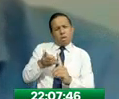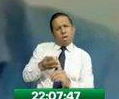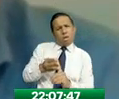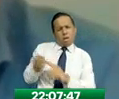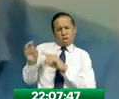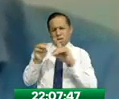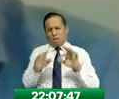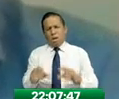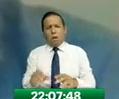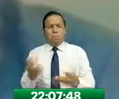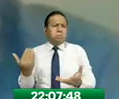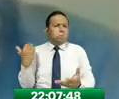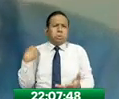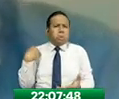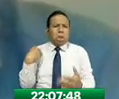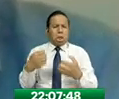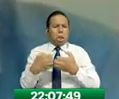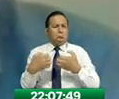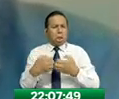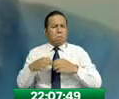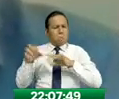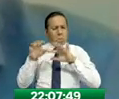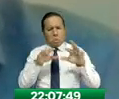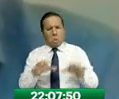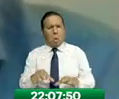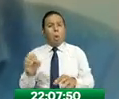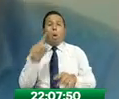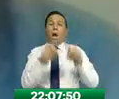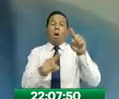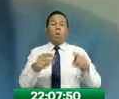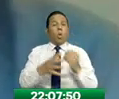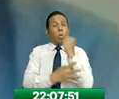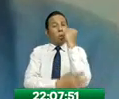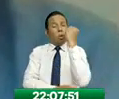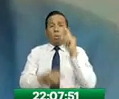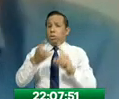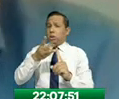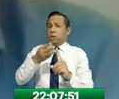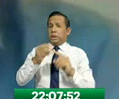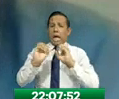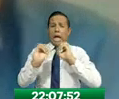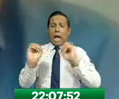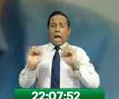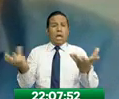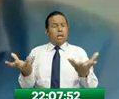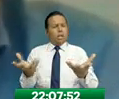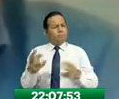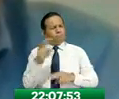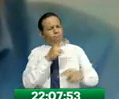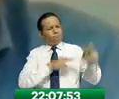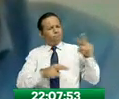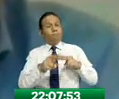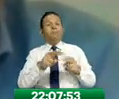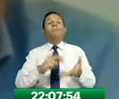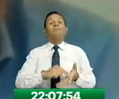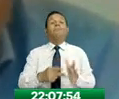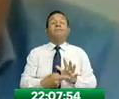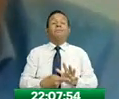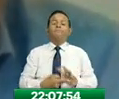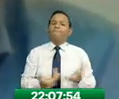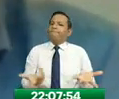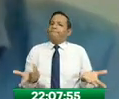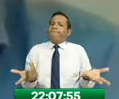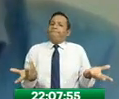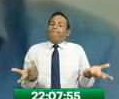tenían herramientas tecnológicas, ya sea porque en algunos casos no tenían ni acceso a internet, y desde esa perspectiva es necesario incluso el